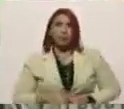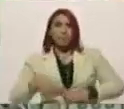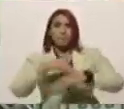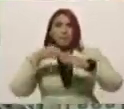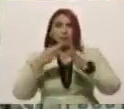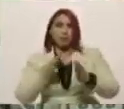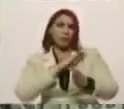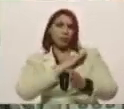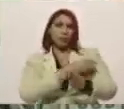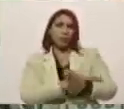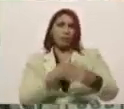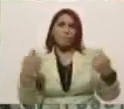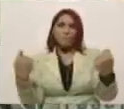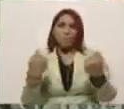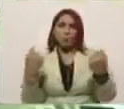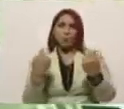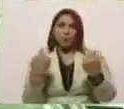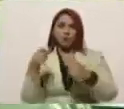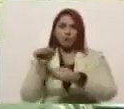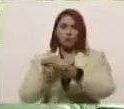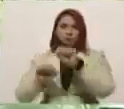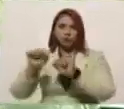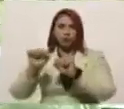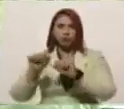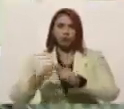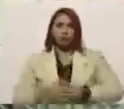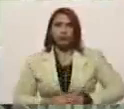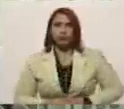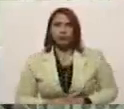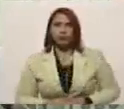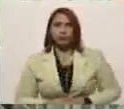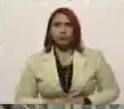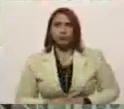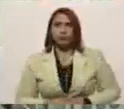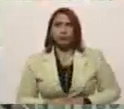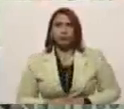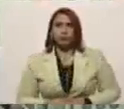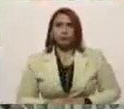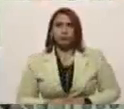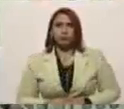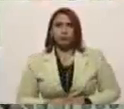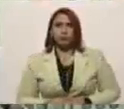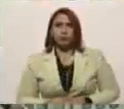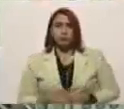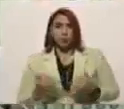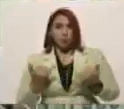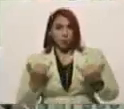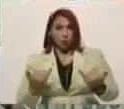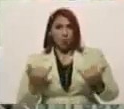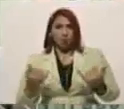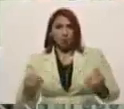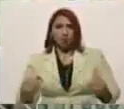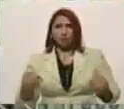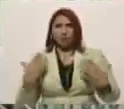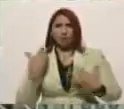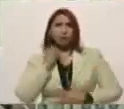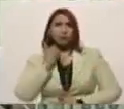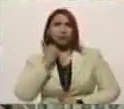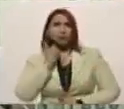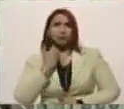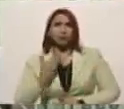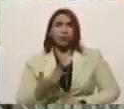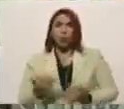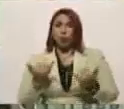Poder Popular para la Defensa, que anda saliendo de una fuerte virosis que lo afectó. Le